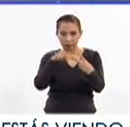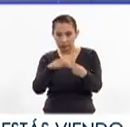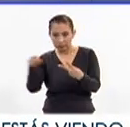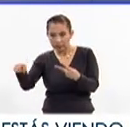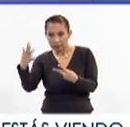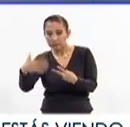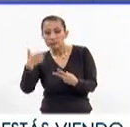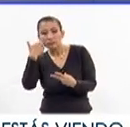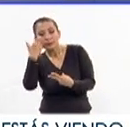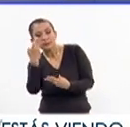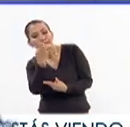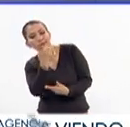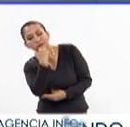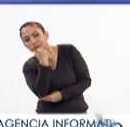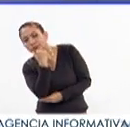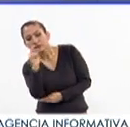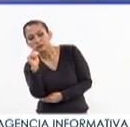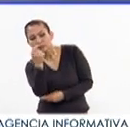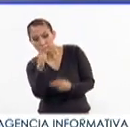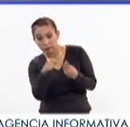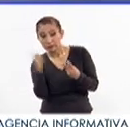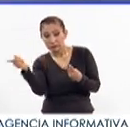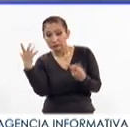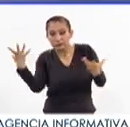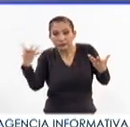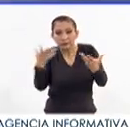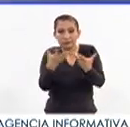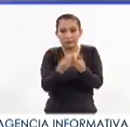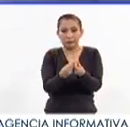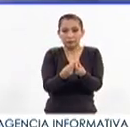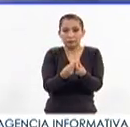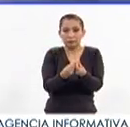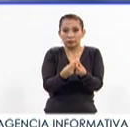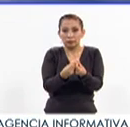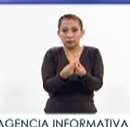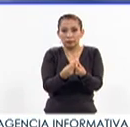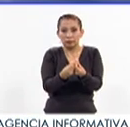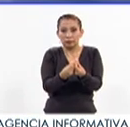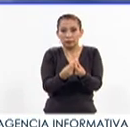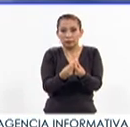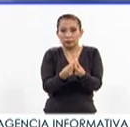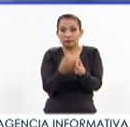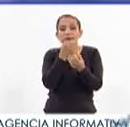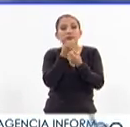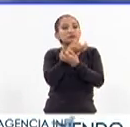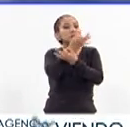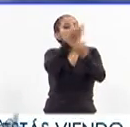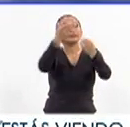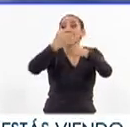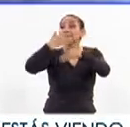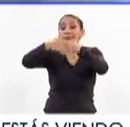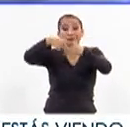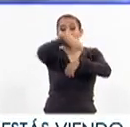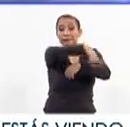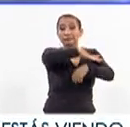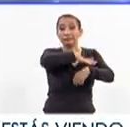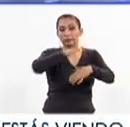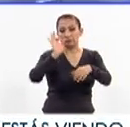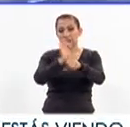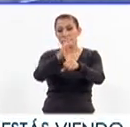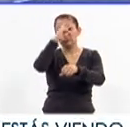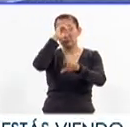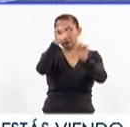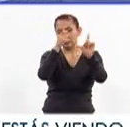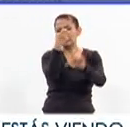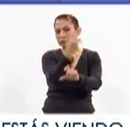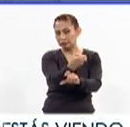los buscadores de este tipo de tecnología para poderlo dar a conocer y fortalecer al país.